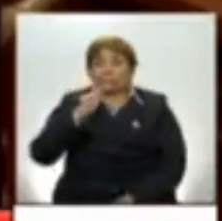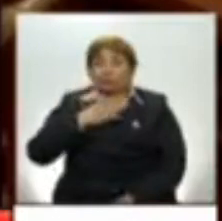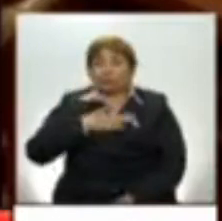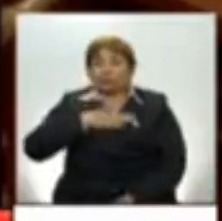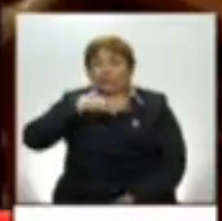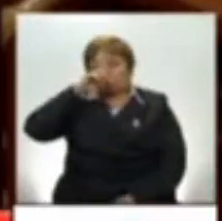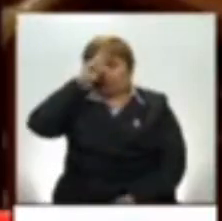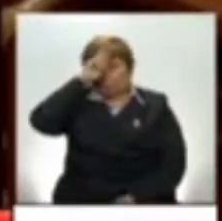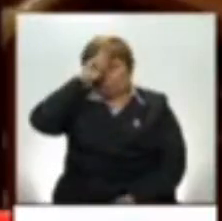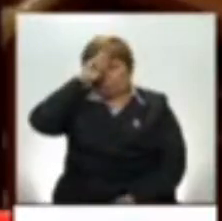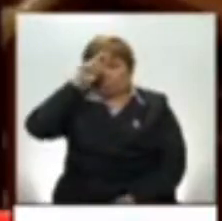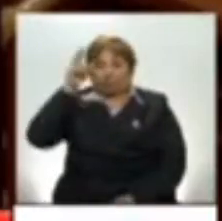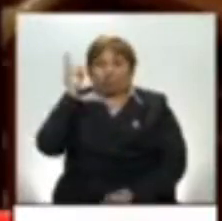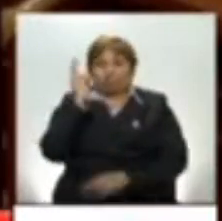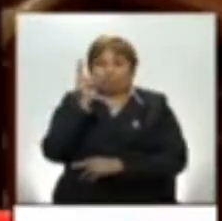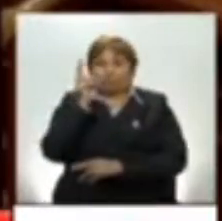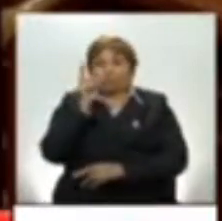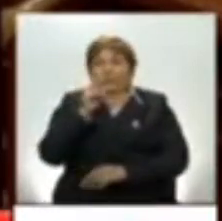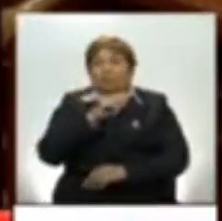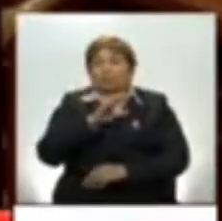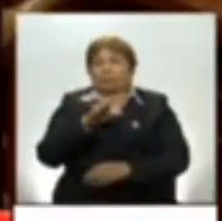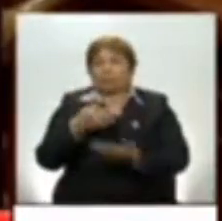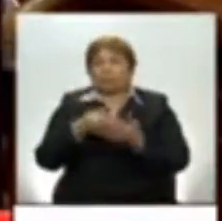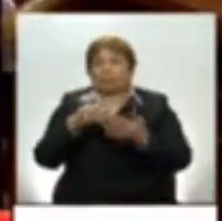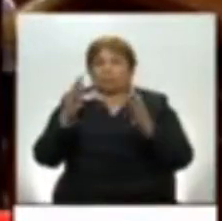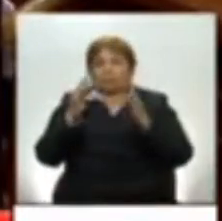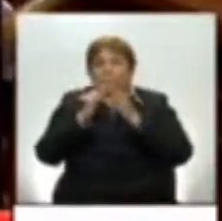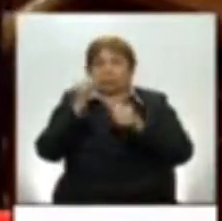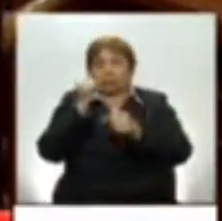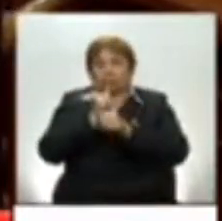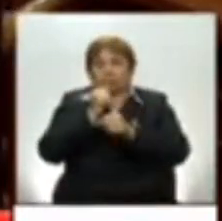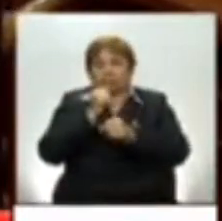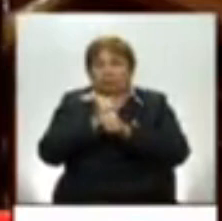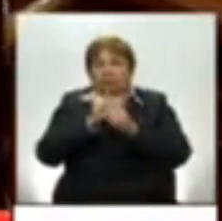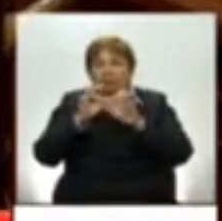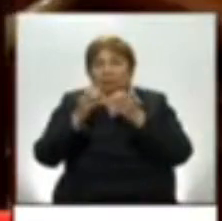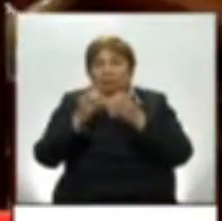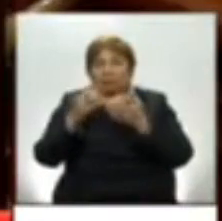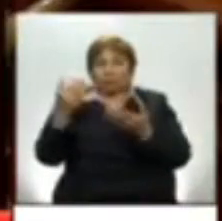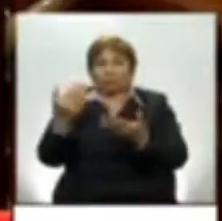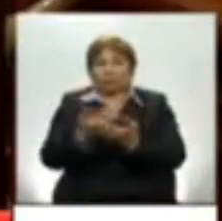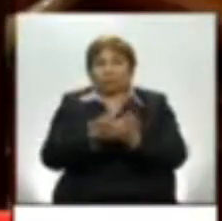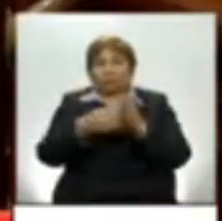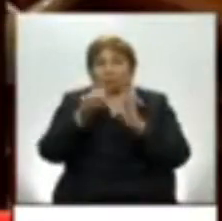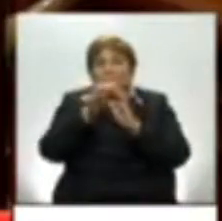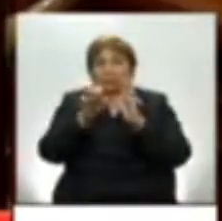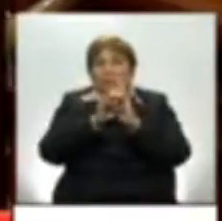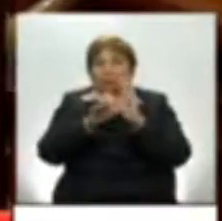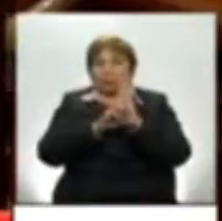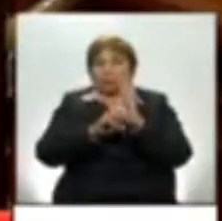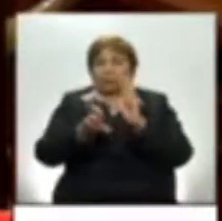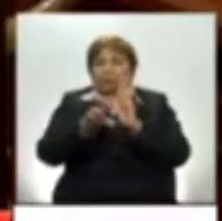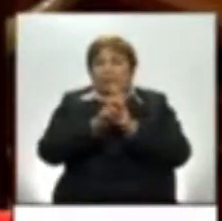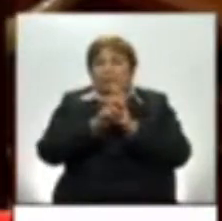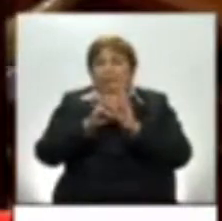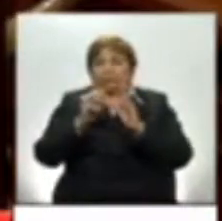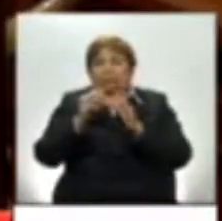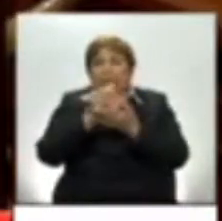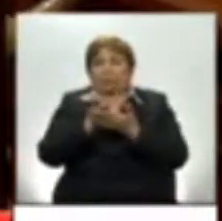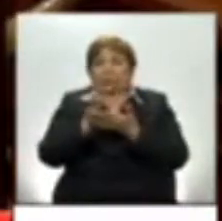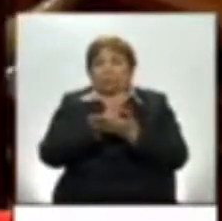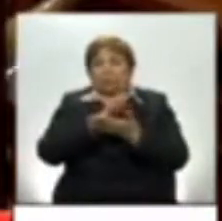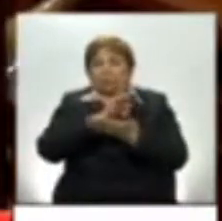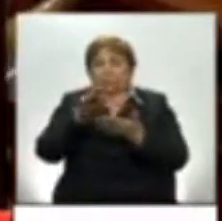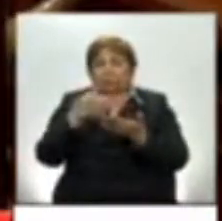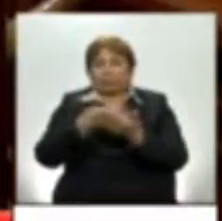mi patria, por el Magisterio Nacional, por la clase trabajadora y por una nueva constitución vía asamblea constituyente con participación